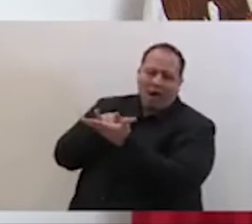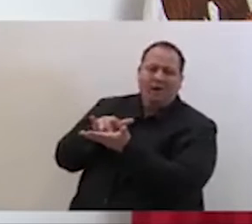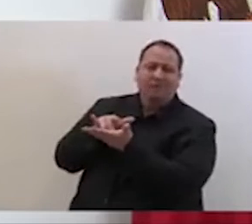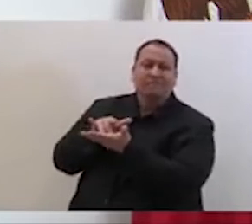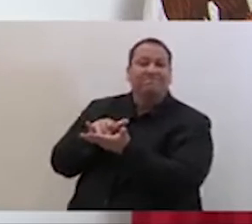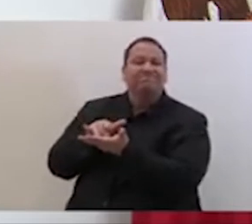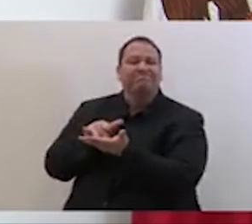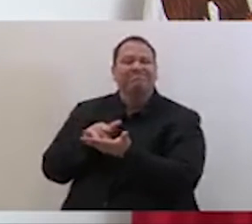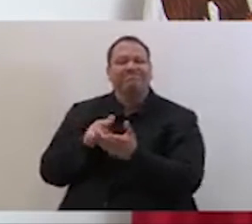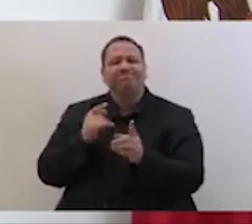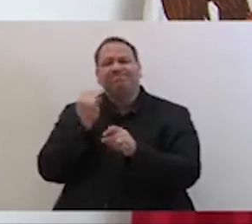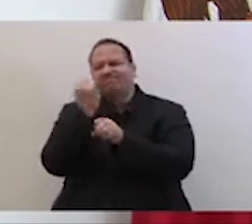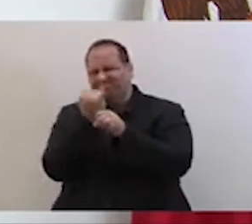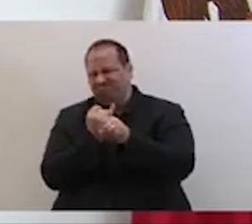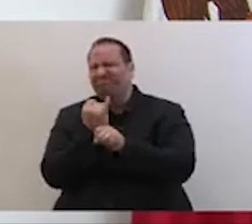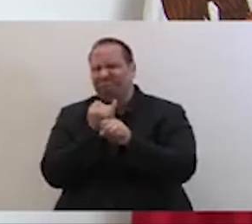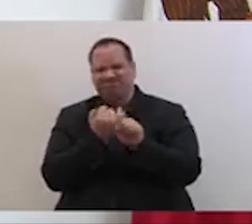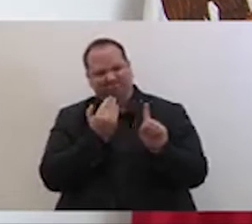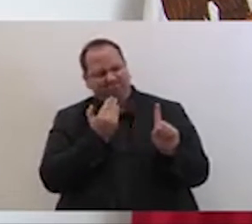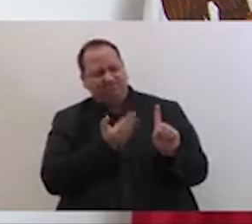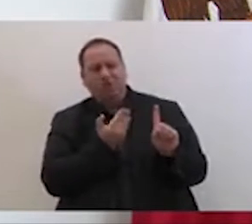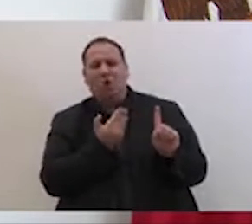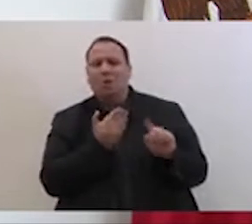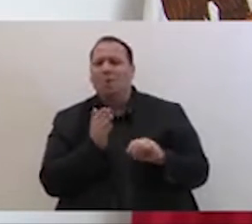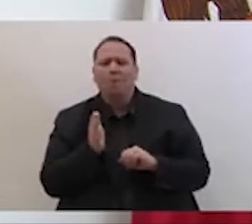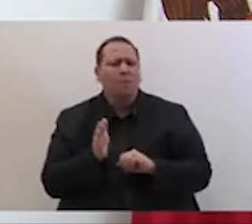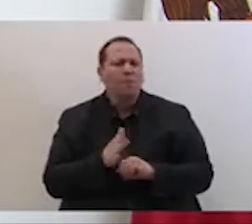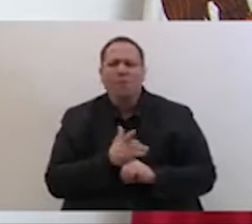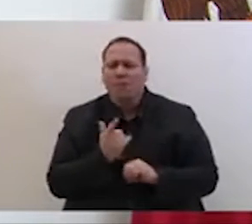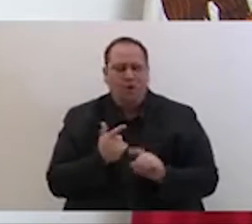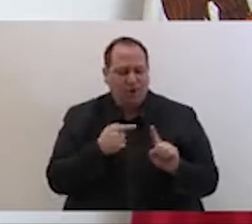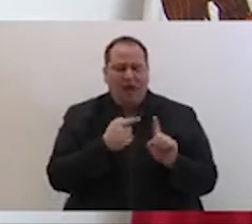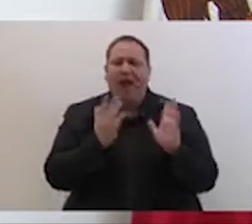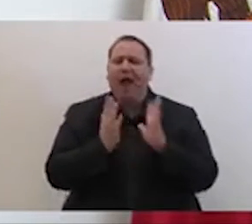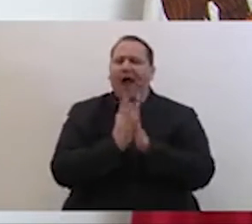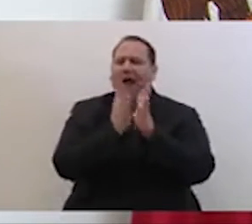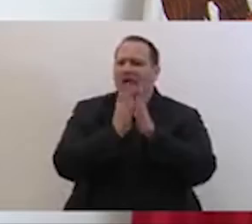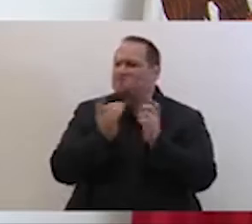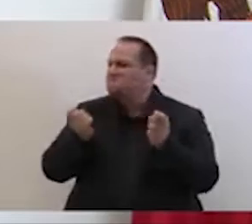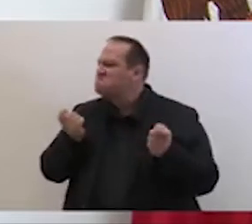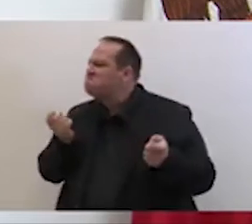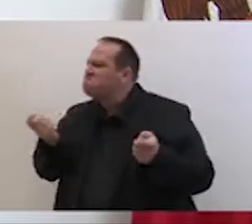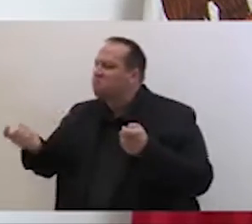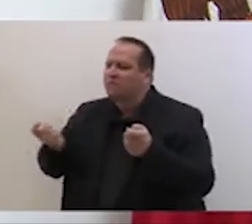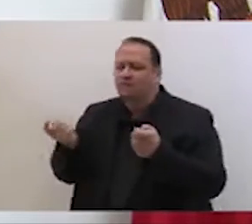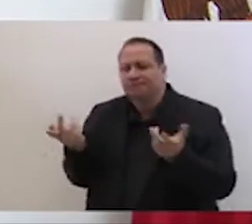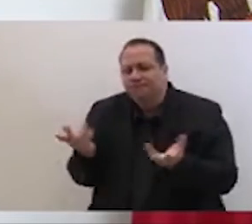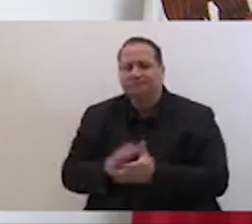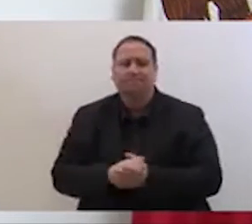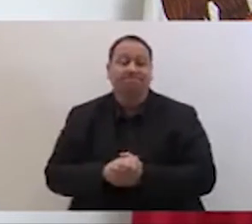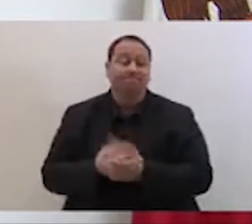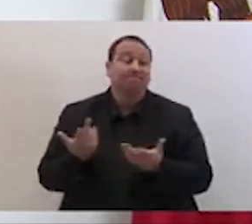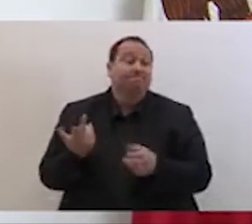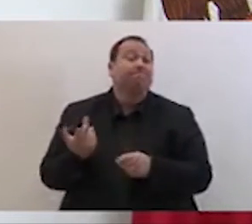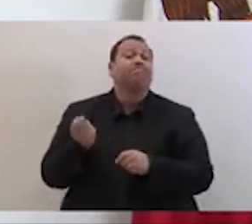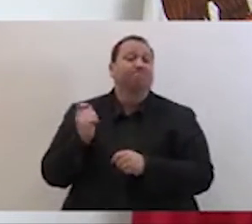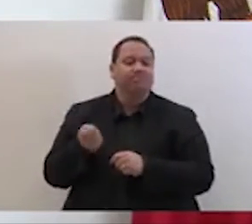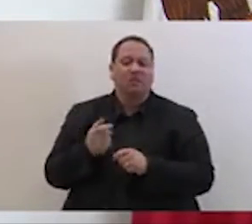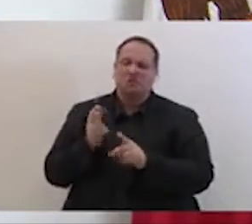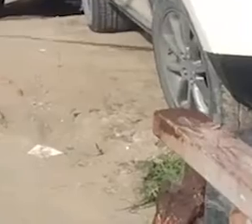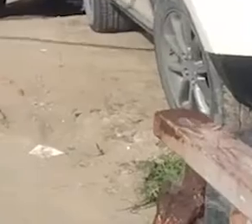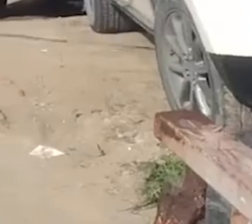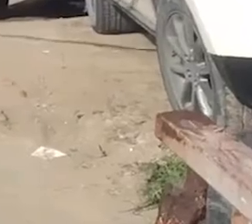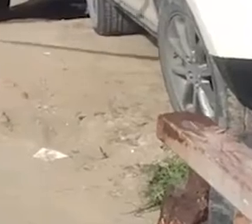Se le tiene bajo investigación por la presunta participación en la autoridad intelectual en este caso del